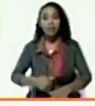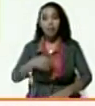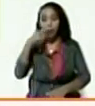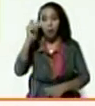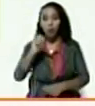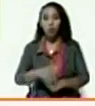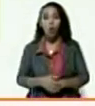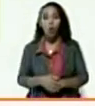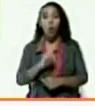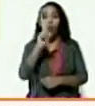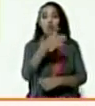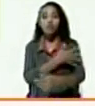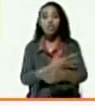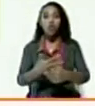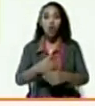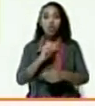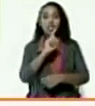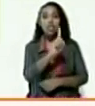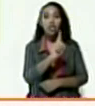Maduro,